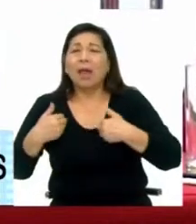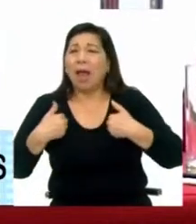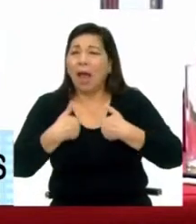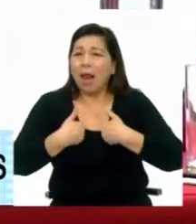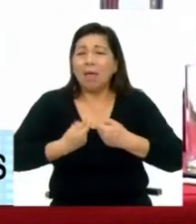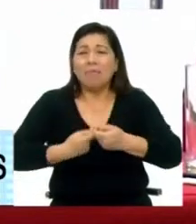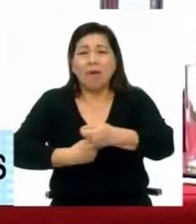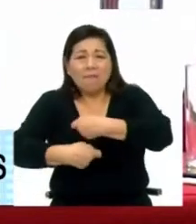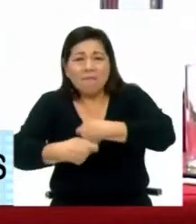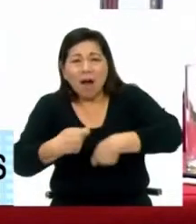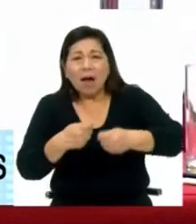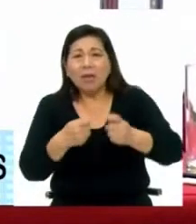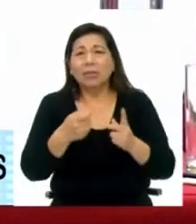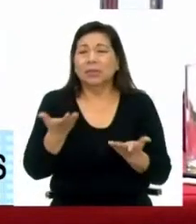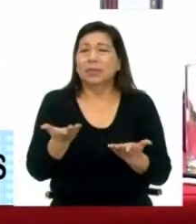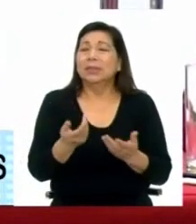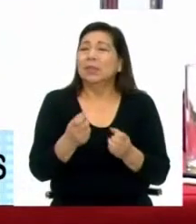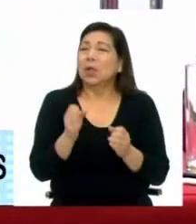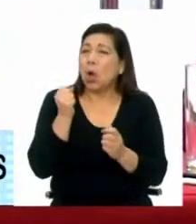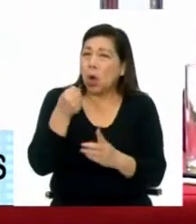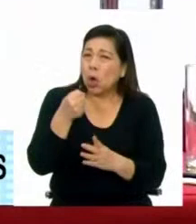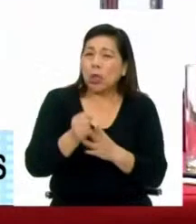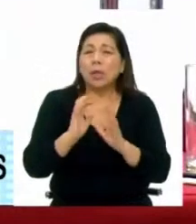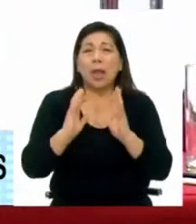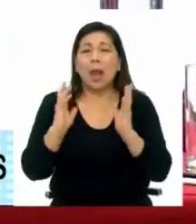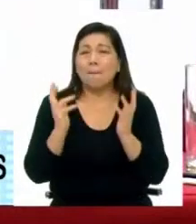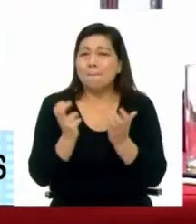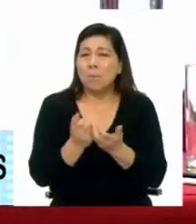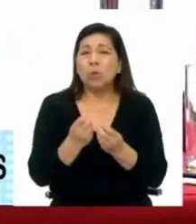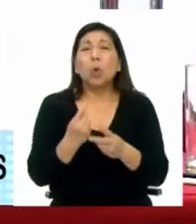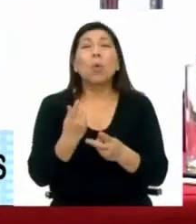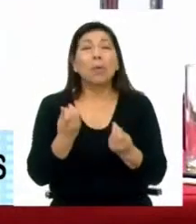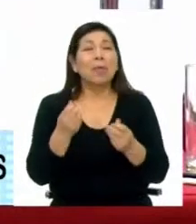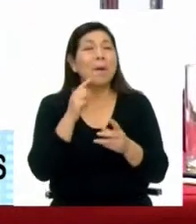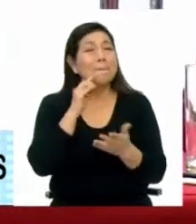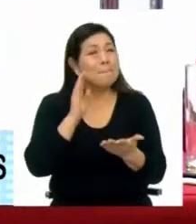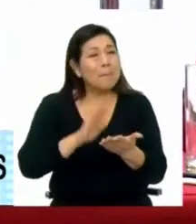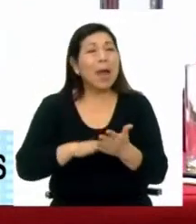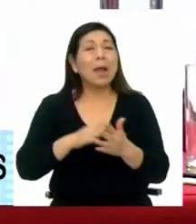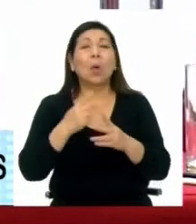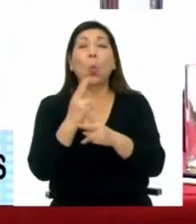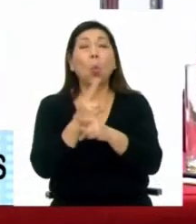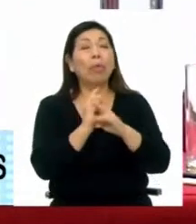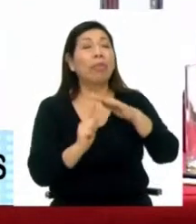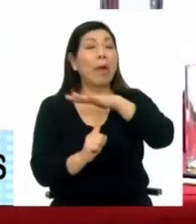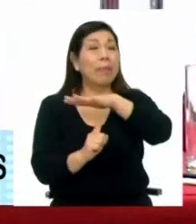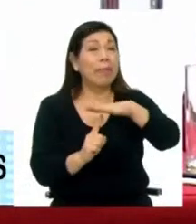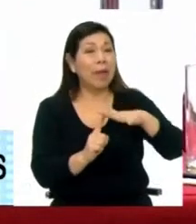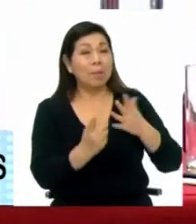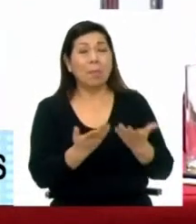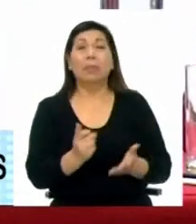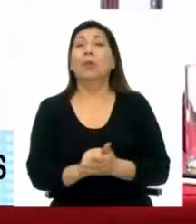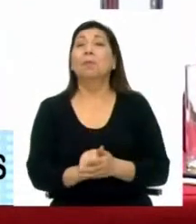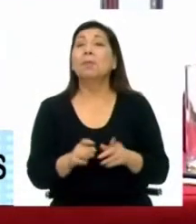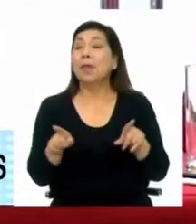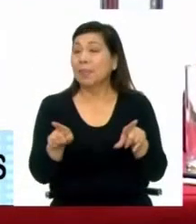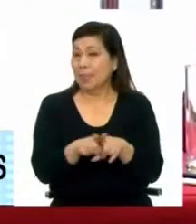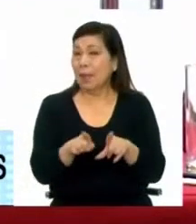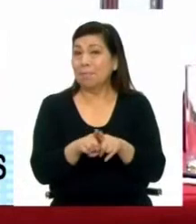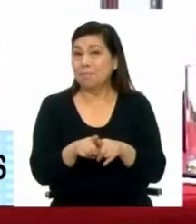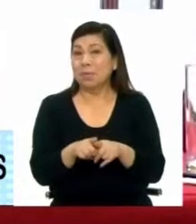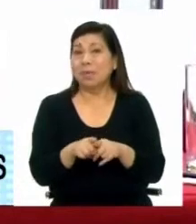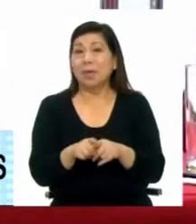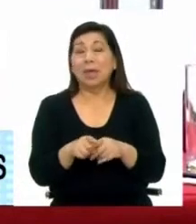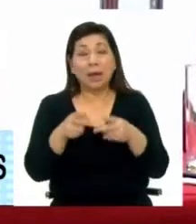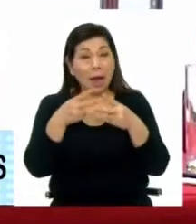el narcotráfico, y todas estas que atentan contra el planeta y el medio ambiente. No se está descuidando también el cuidado de los